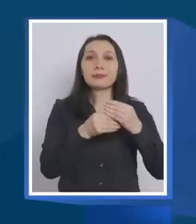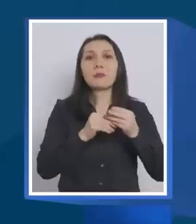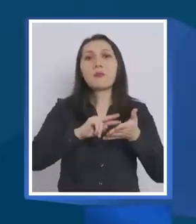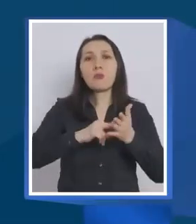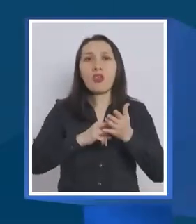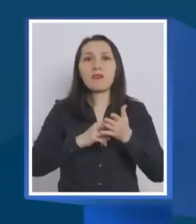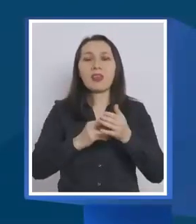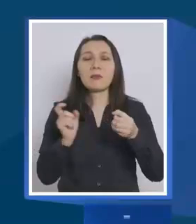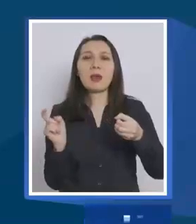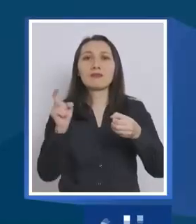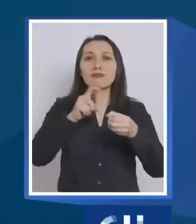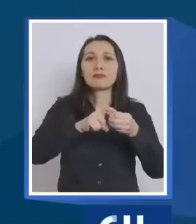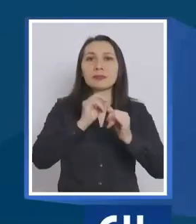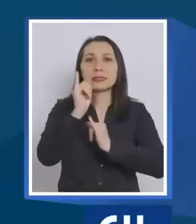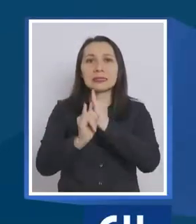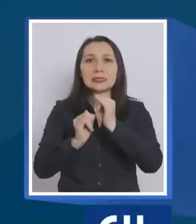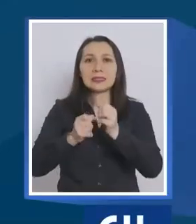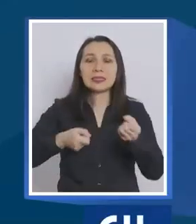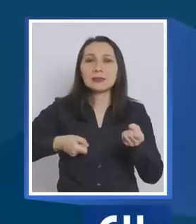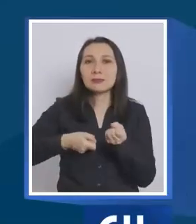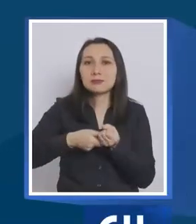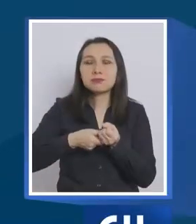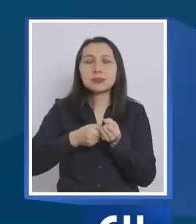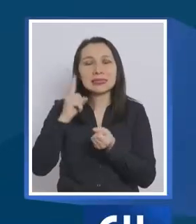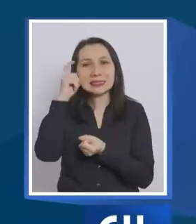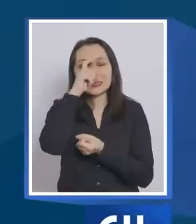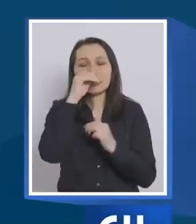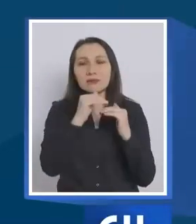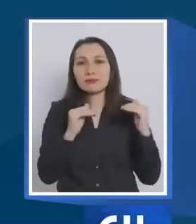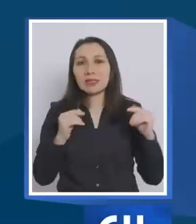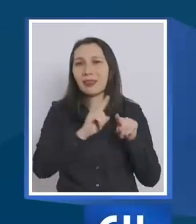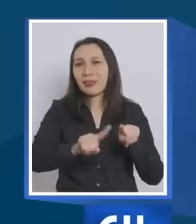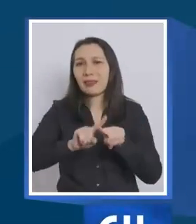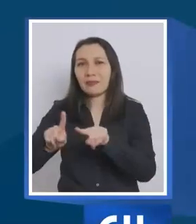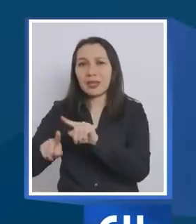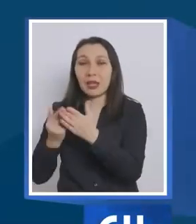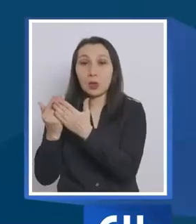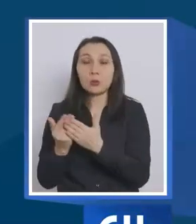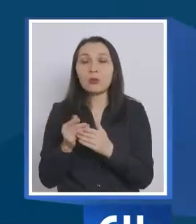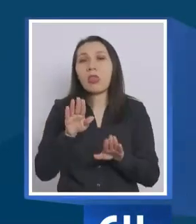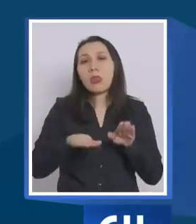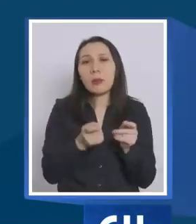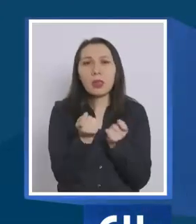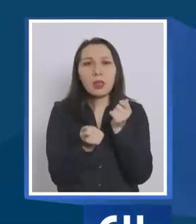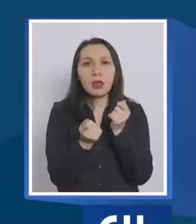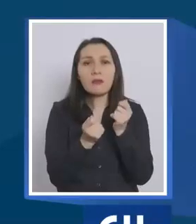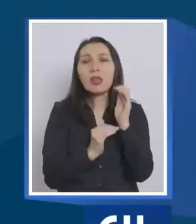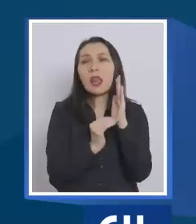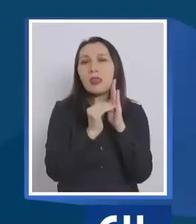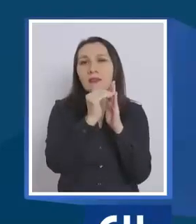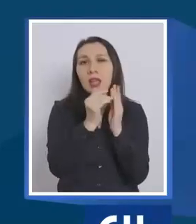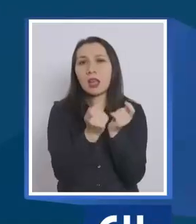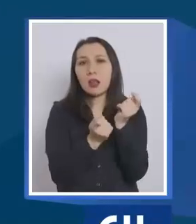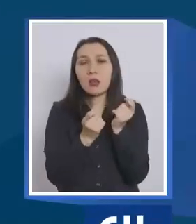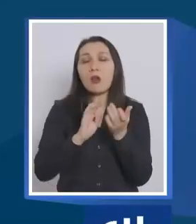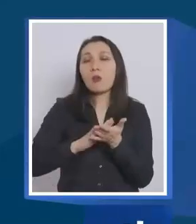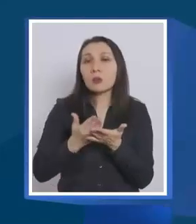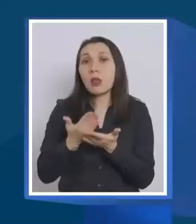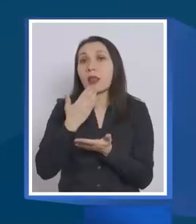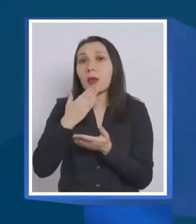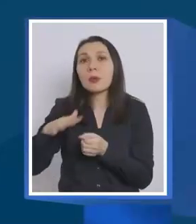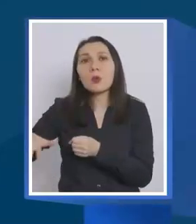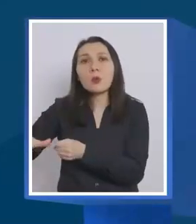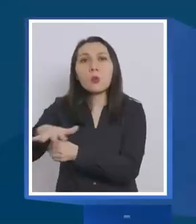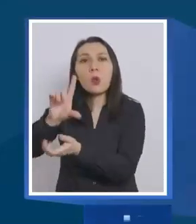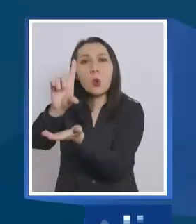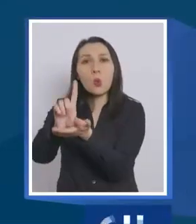problemas de conectividad que afectan de manera diferenciada a estudiantes, según su nivel socioeconómico y también de acuerdo a la